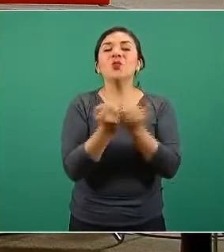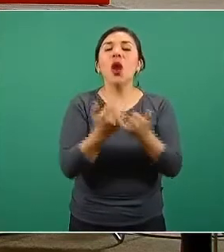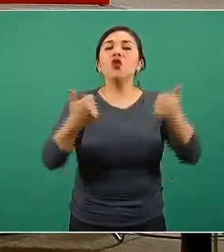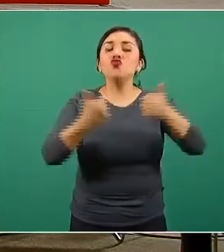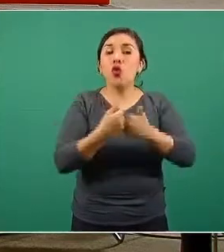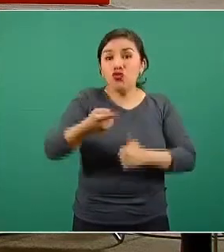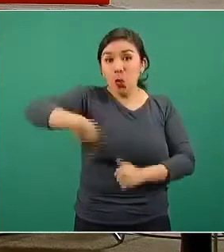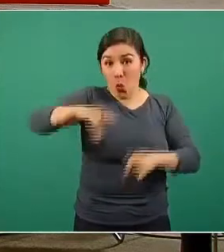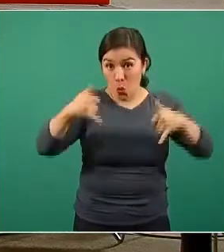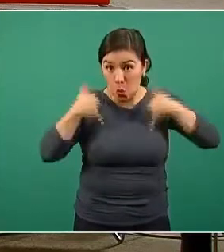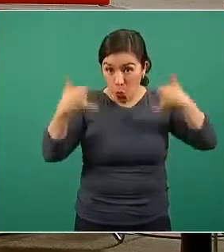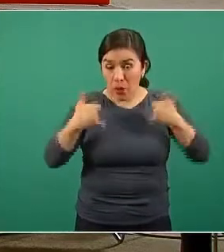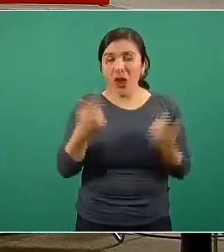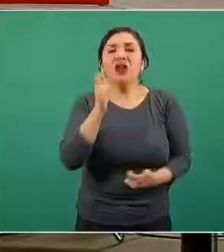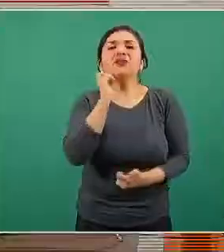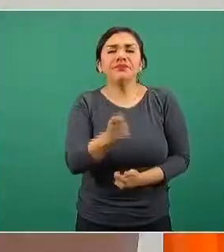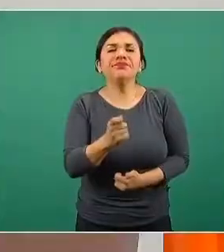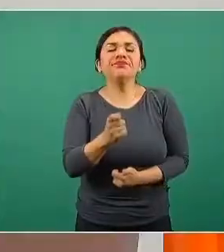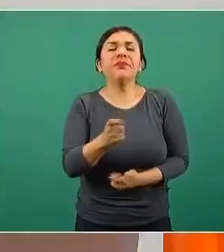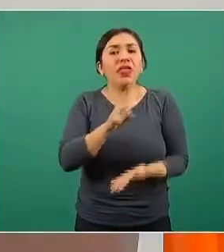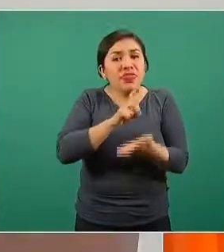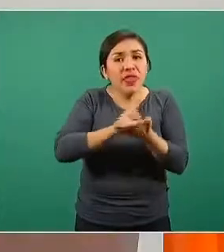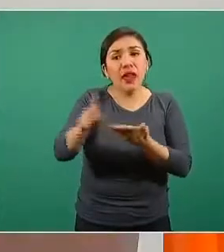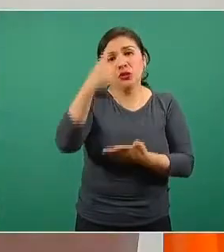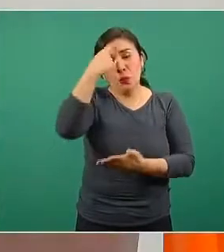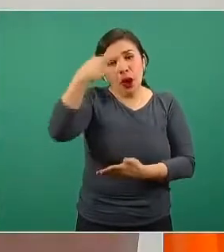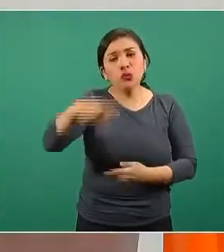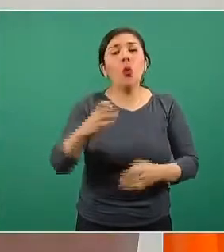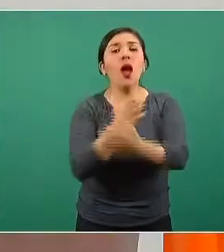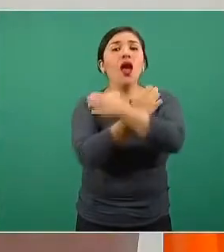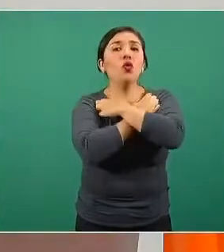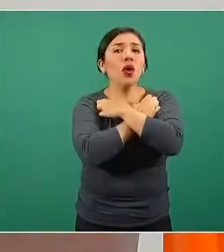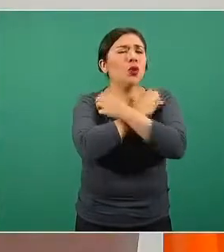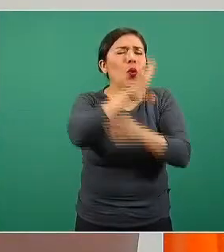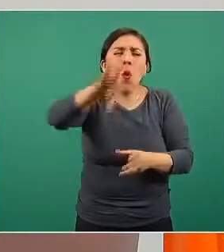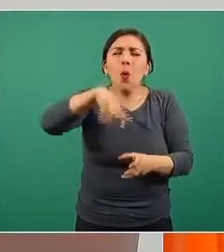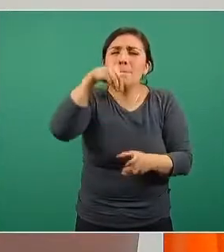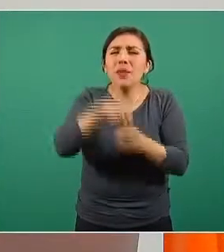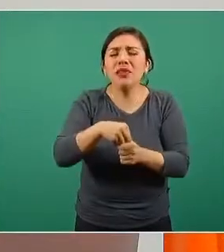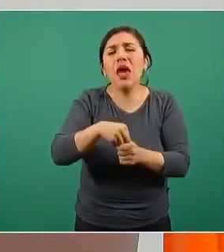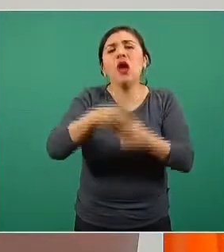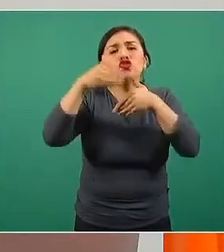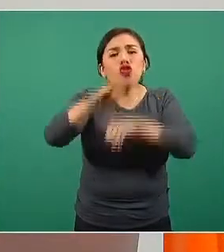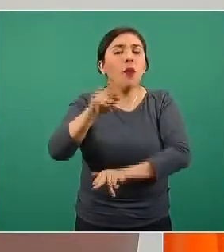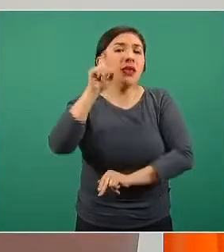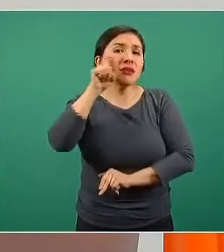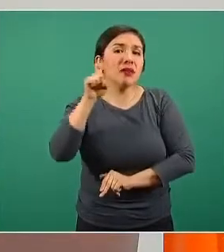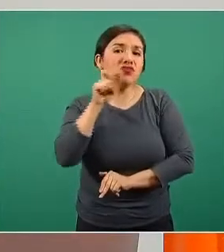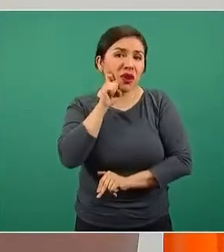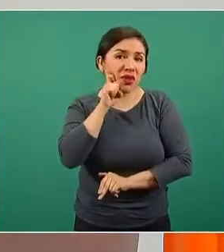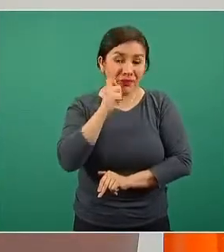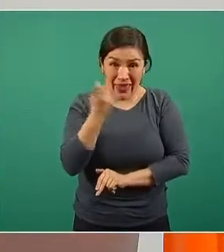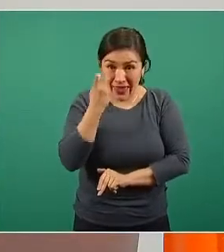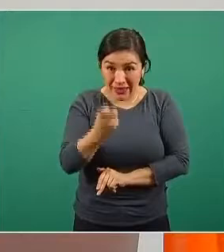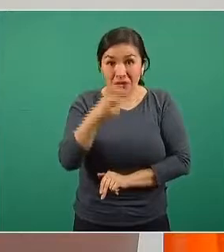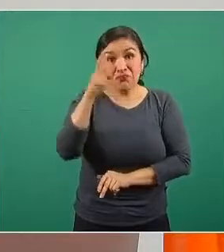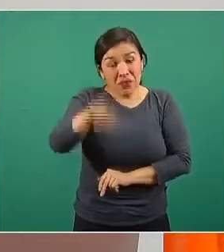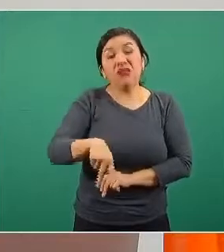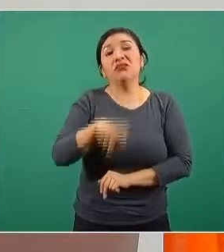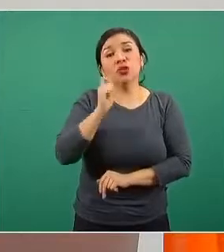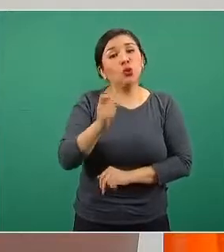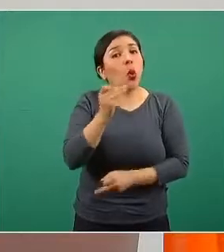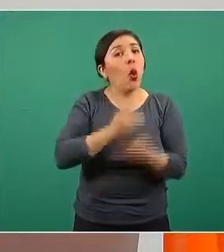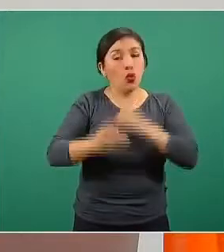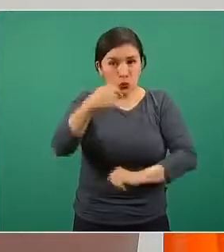las y los jóvenes es el derecho a una educación integral en sexualidad. Es competencia